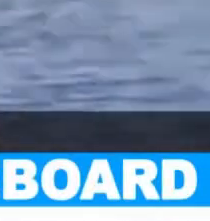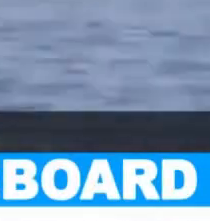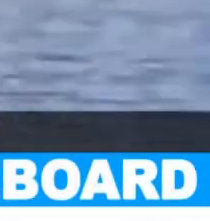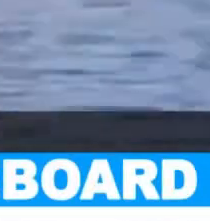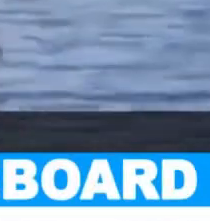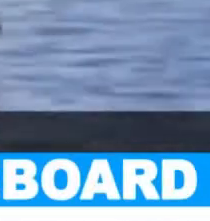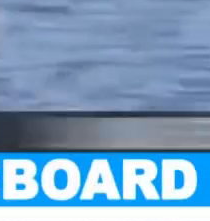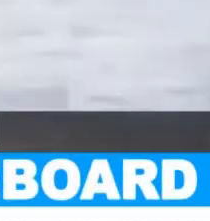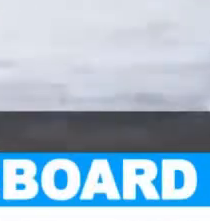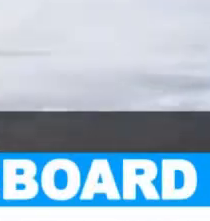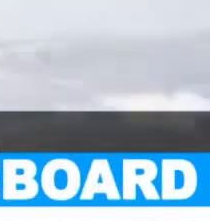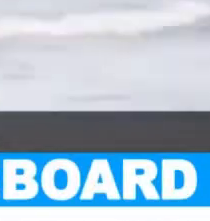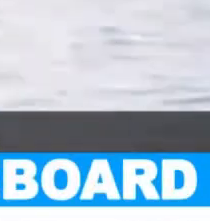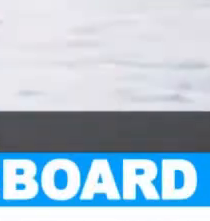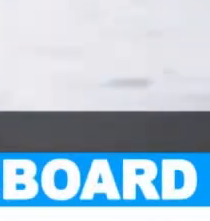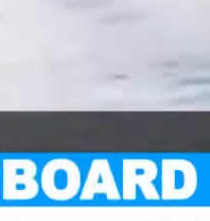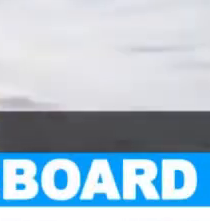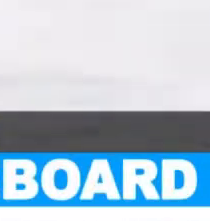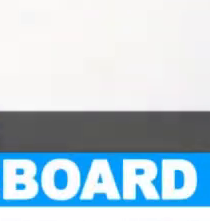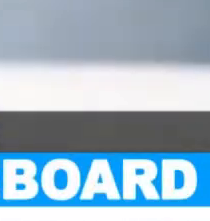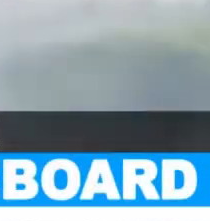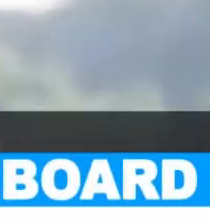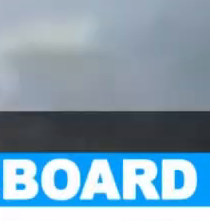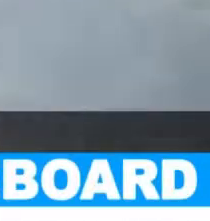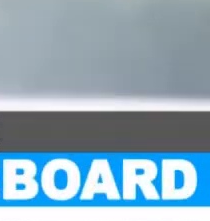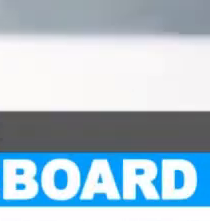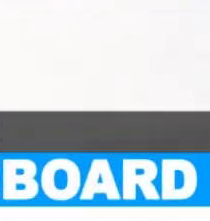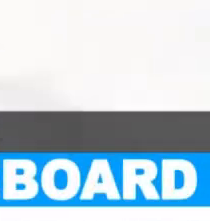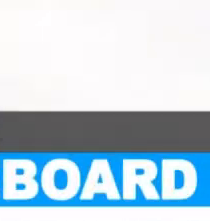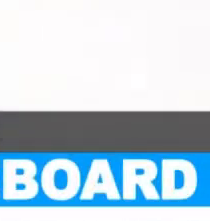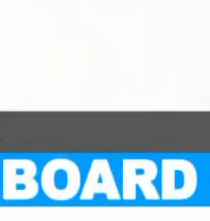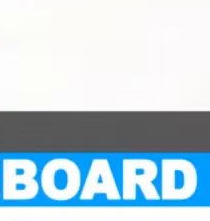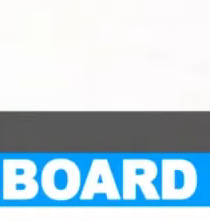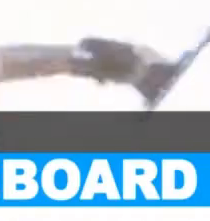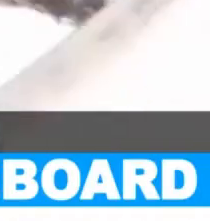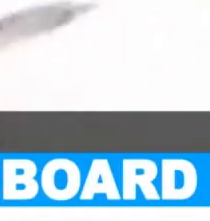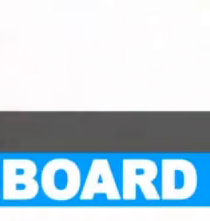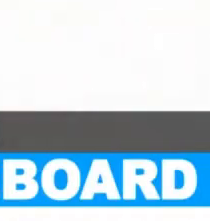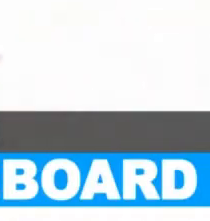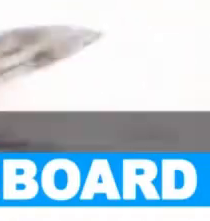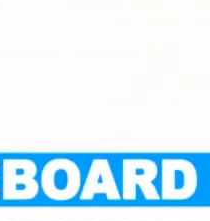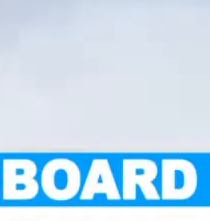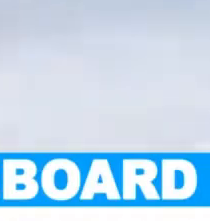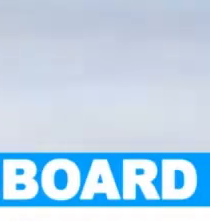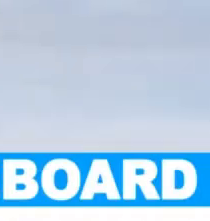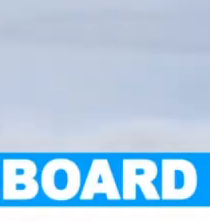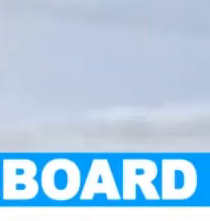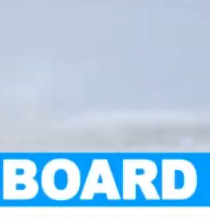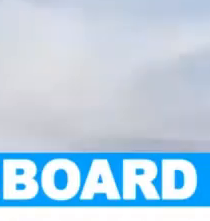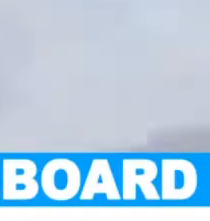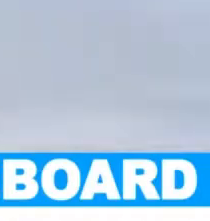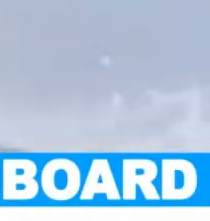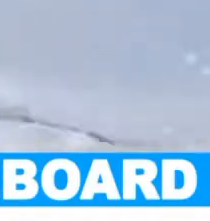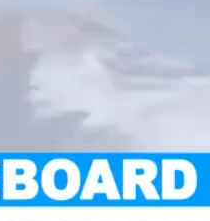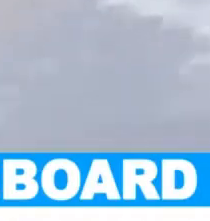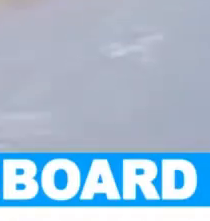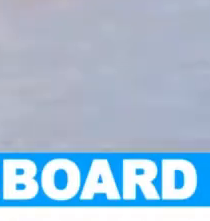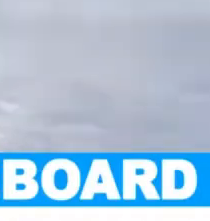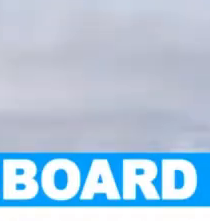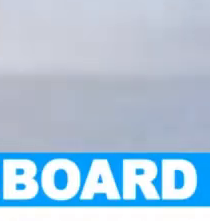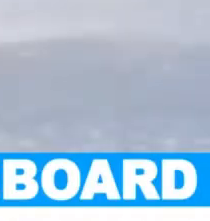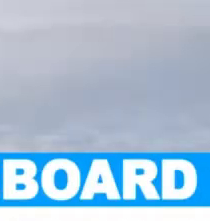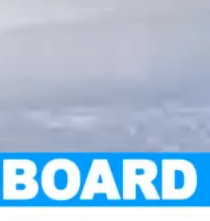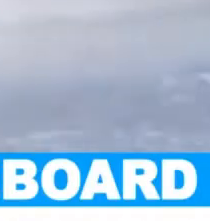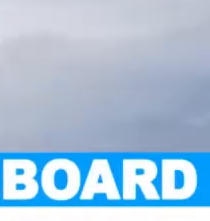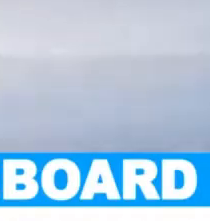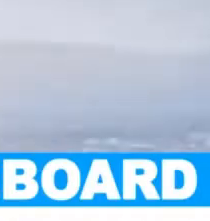del 18 al 20 de agosto, en la sede campestre del Club Miramar. Además, show DJs en vivo, exhibición de Tuning Sound Card, primer festival